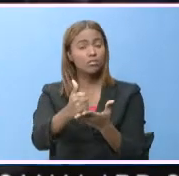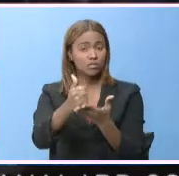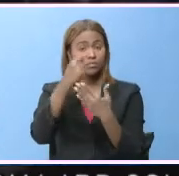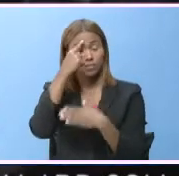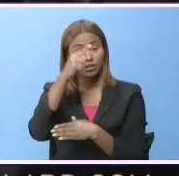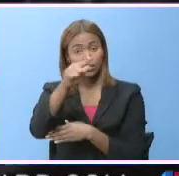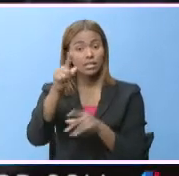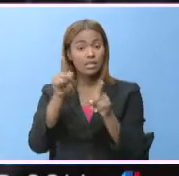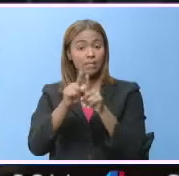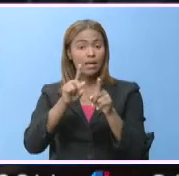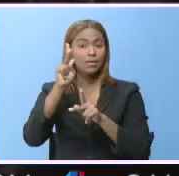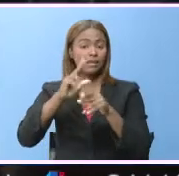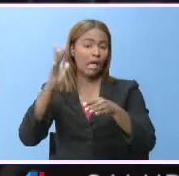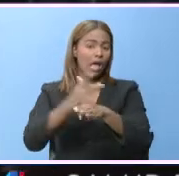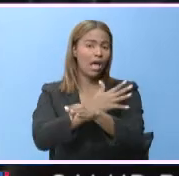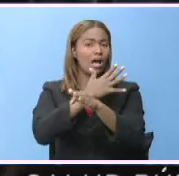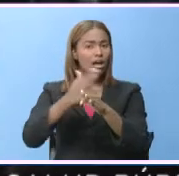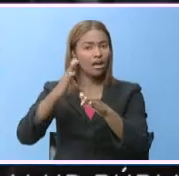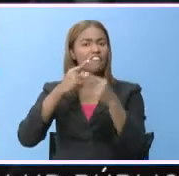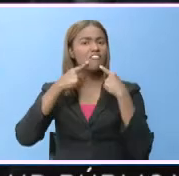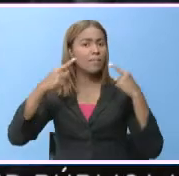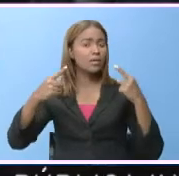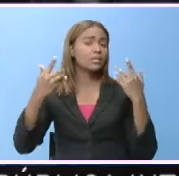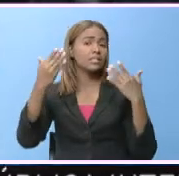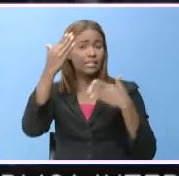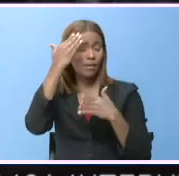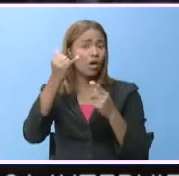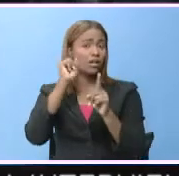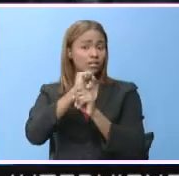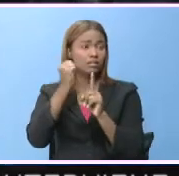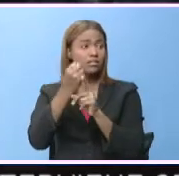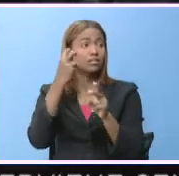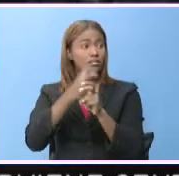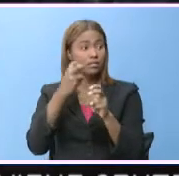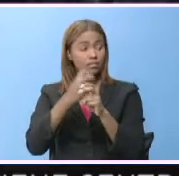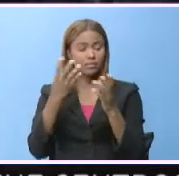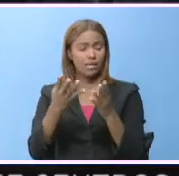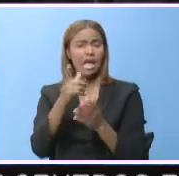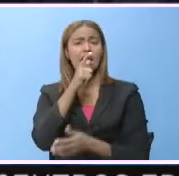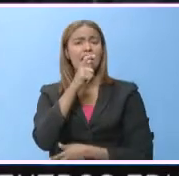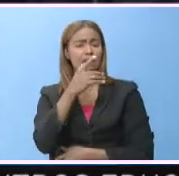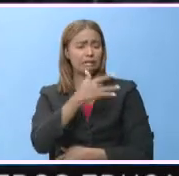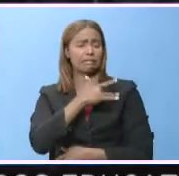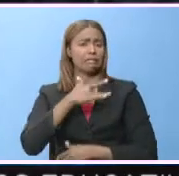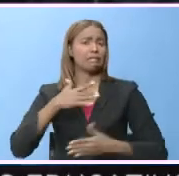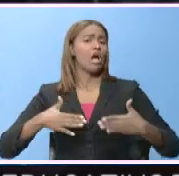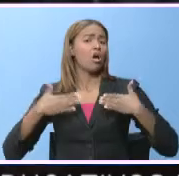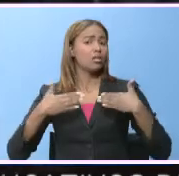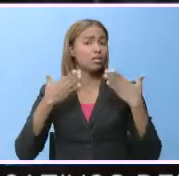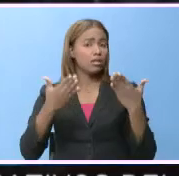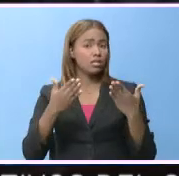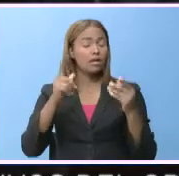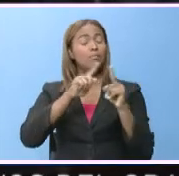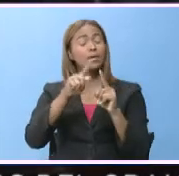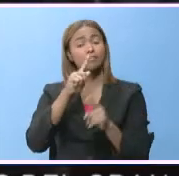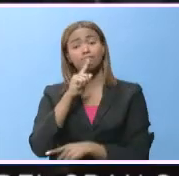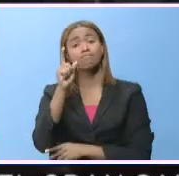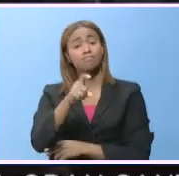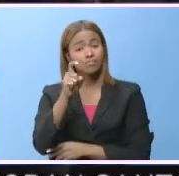los artistas, ustedes saben, está en una situación muy difícil. ¿Y quién está contento con eso? Pero son